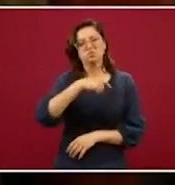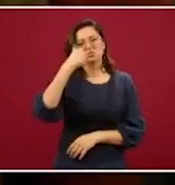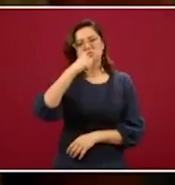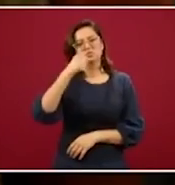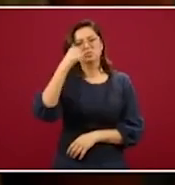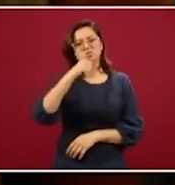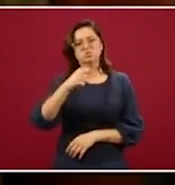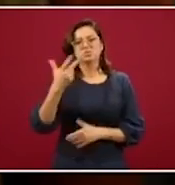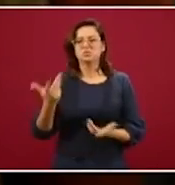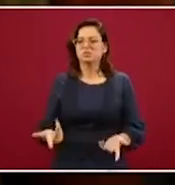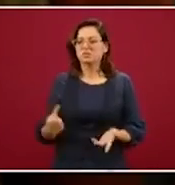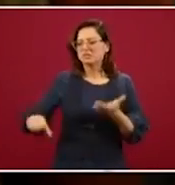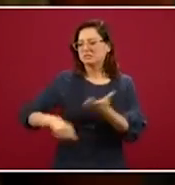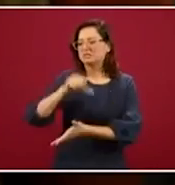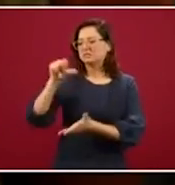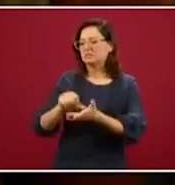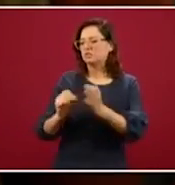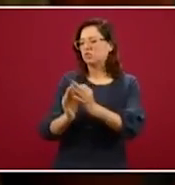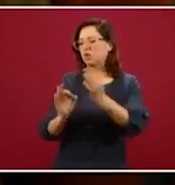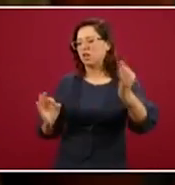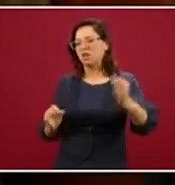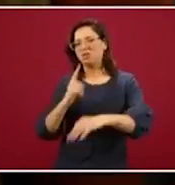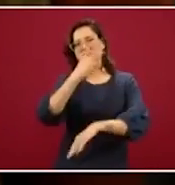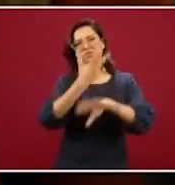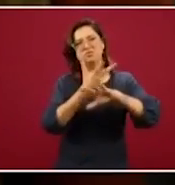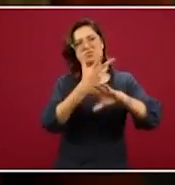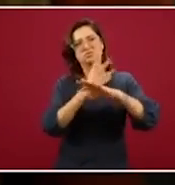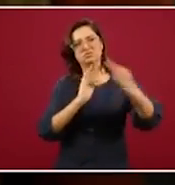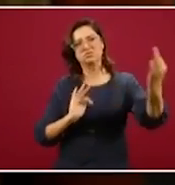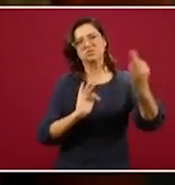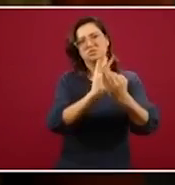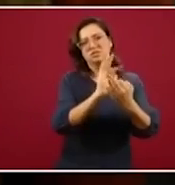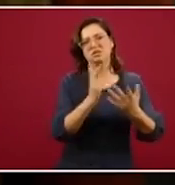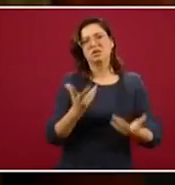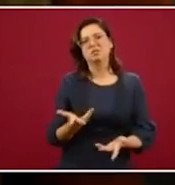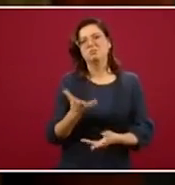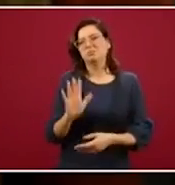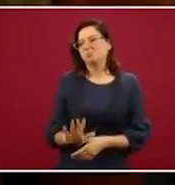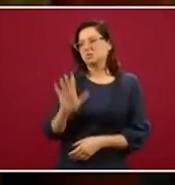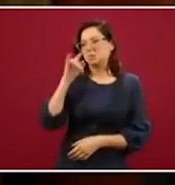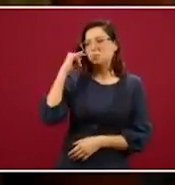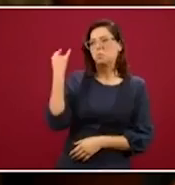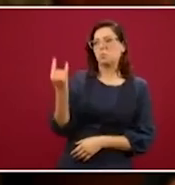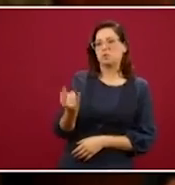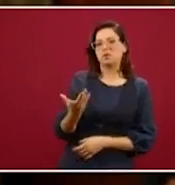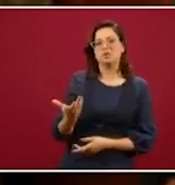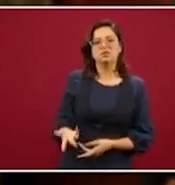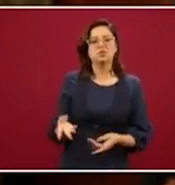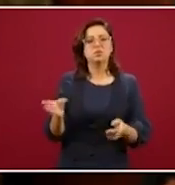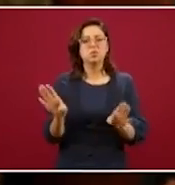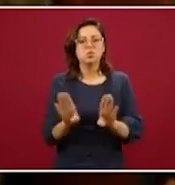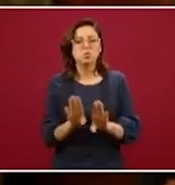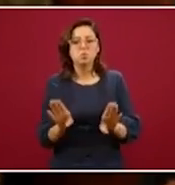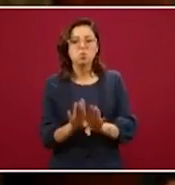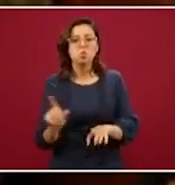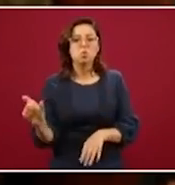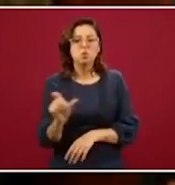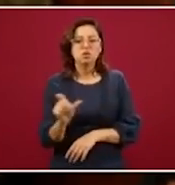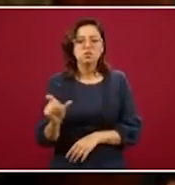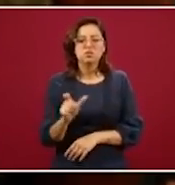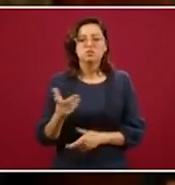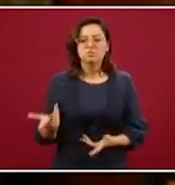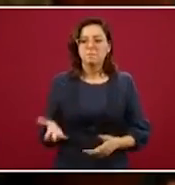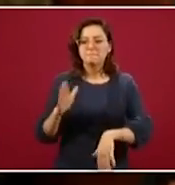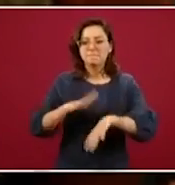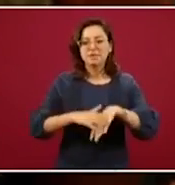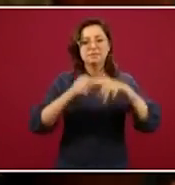tan lejos del centro y tan cerca de los Estados Unidos, es decir, no nos ven. La cuestión y la pregunta sería, ¿en qué momento podríamos hacernos más